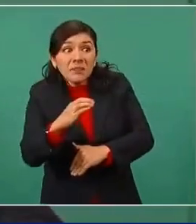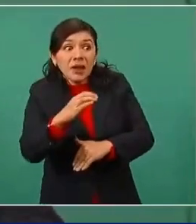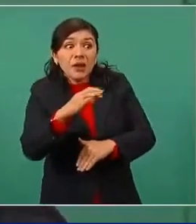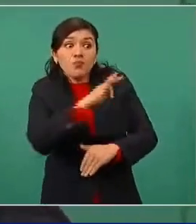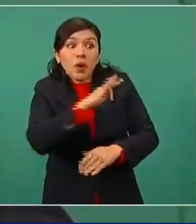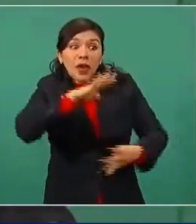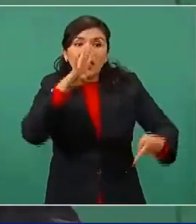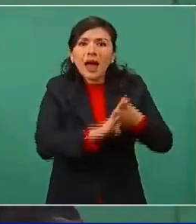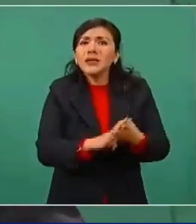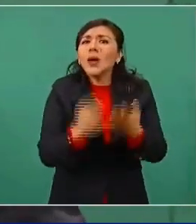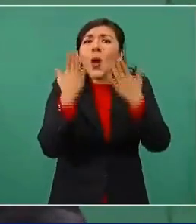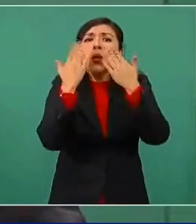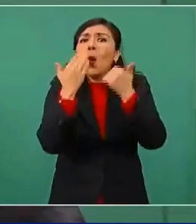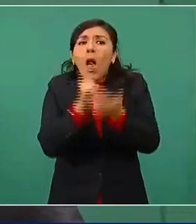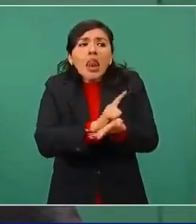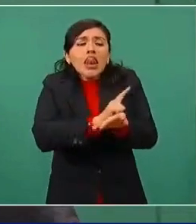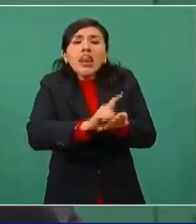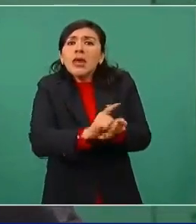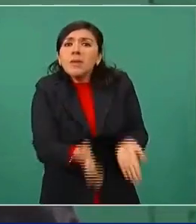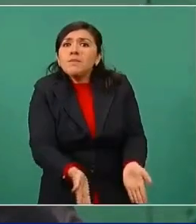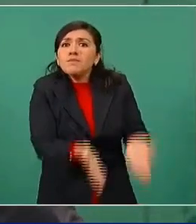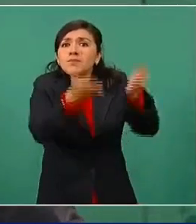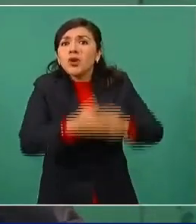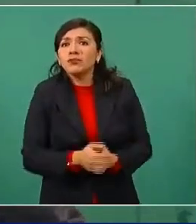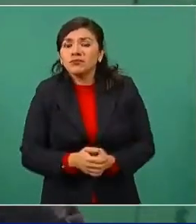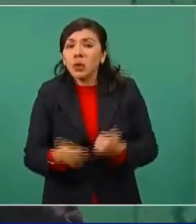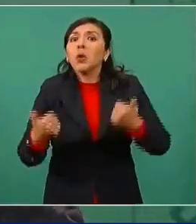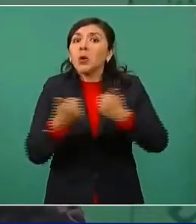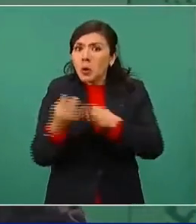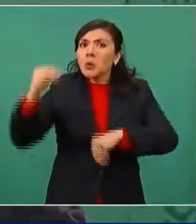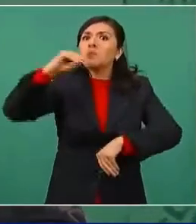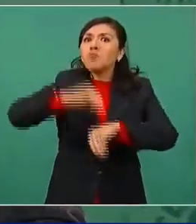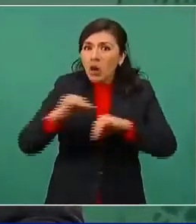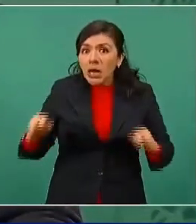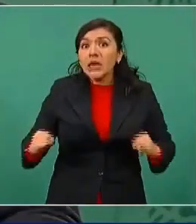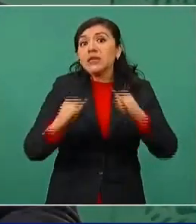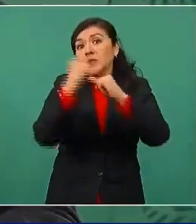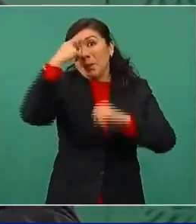embargo crearon el Instituto Anticorrupción